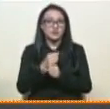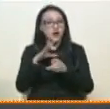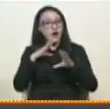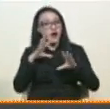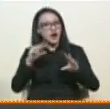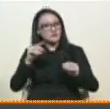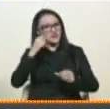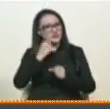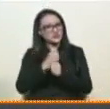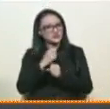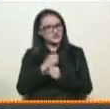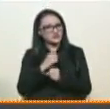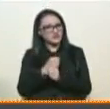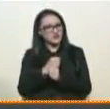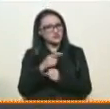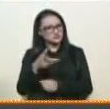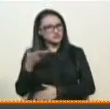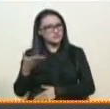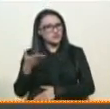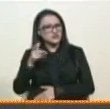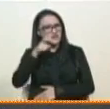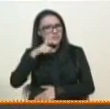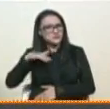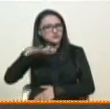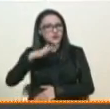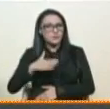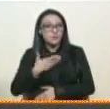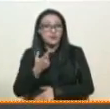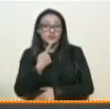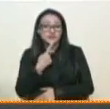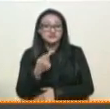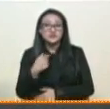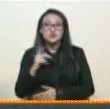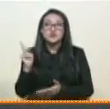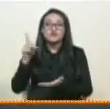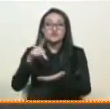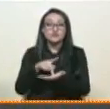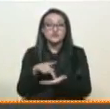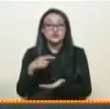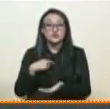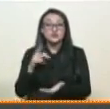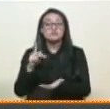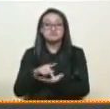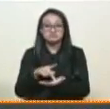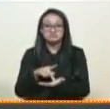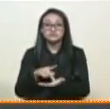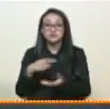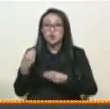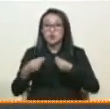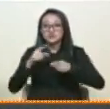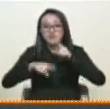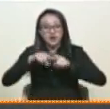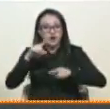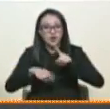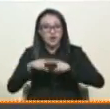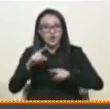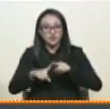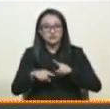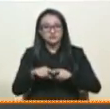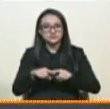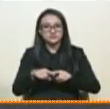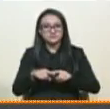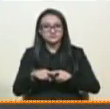hizo, porque eso es importante. O sea, que la gente pueda decir, yo fui, yo estuve allí, yo hice estas cosas, se